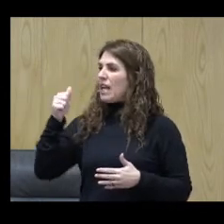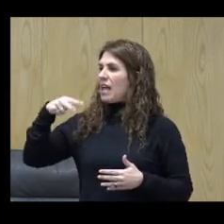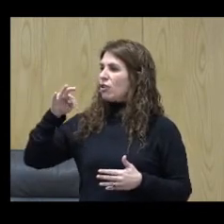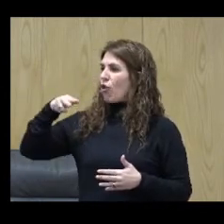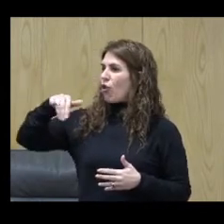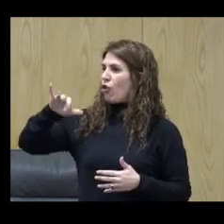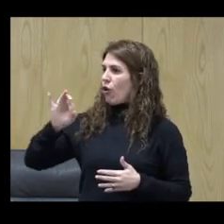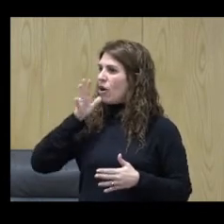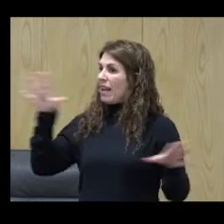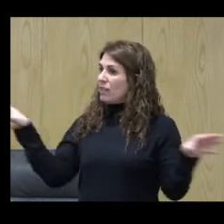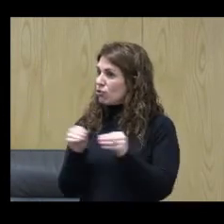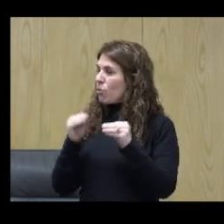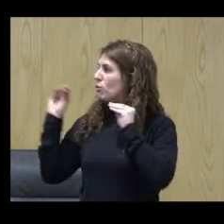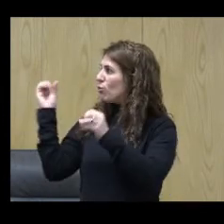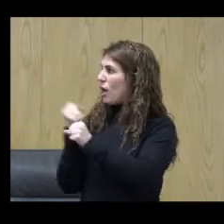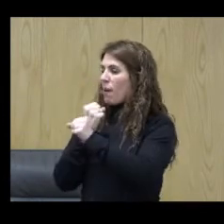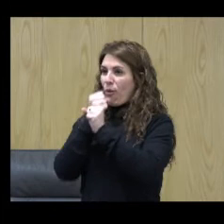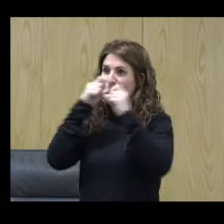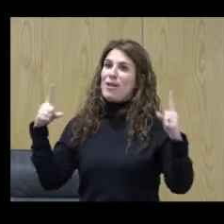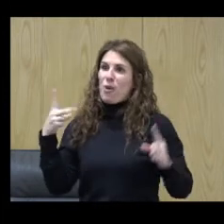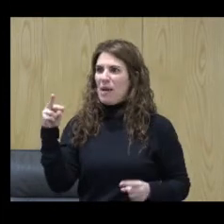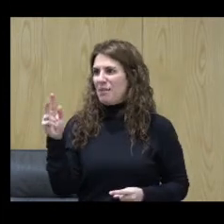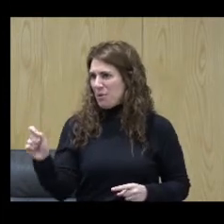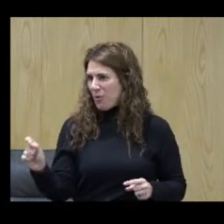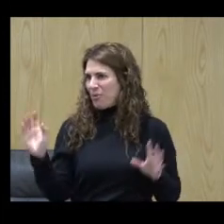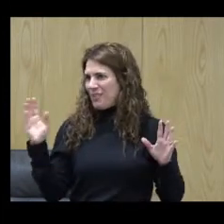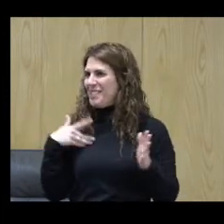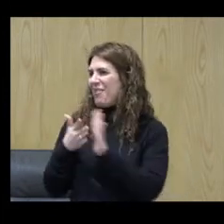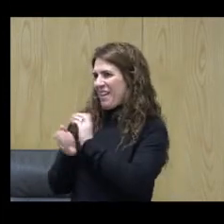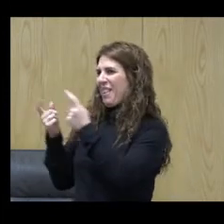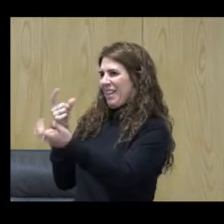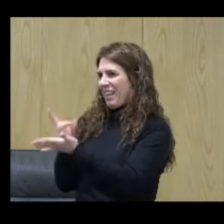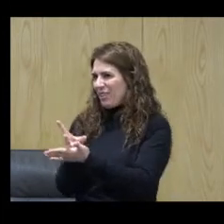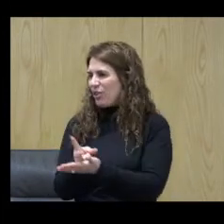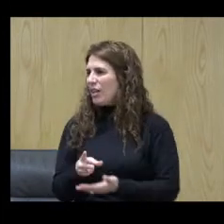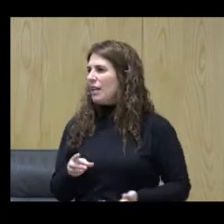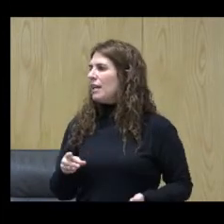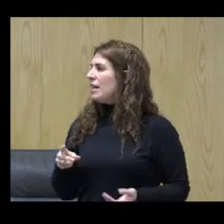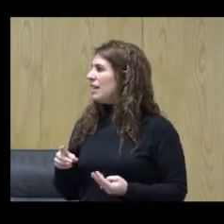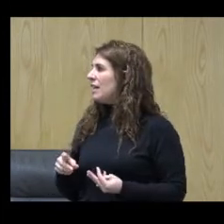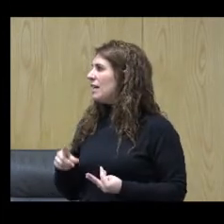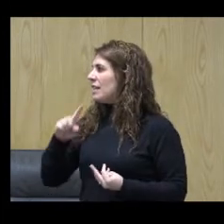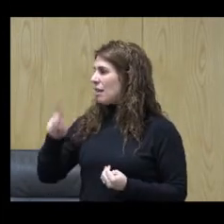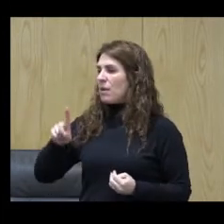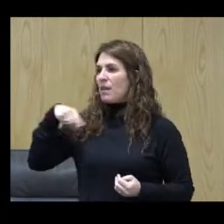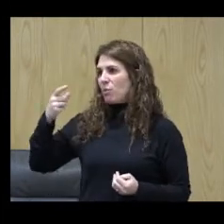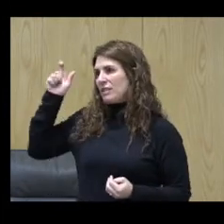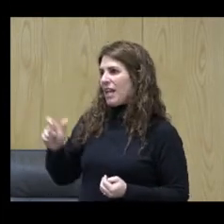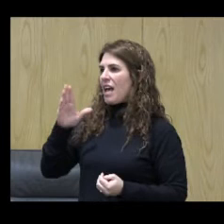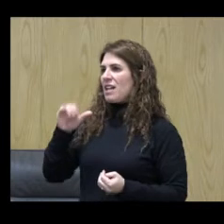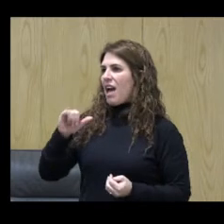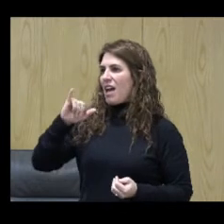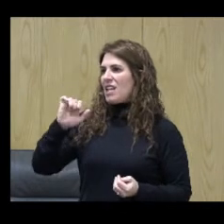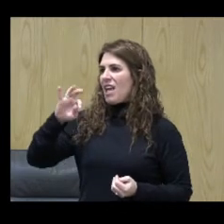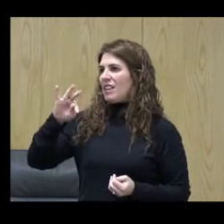trabajo de un año. Le vamos a poner un reto y también nos tendremos a Cayetano, que nos contará